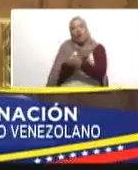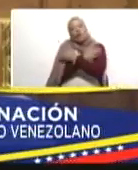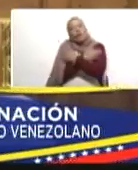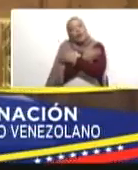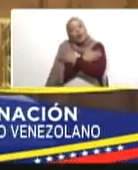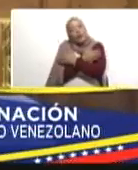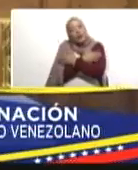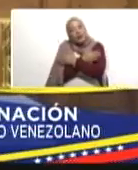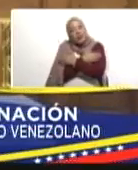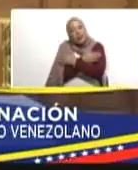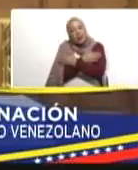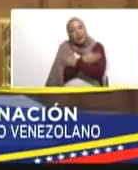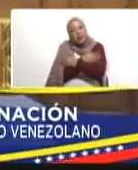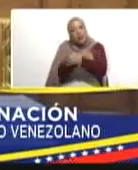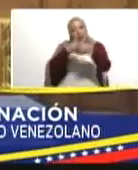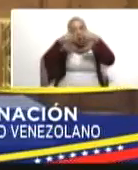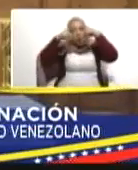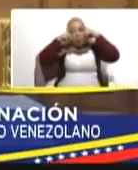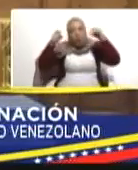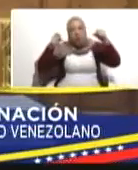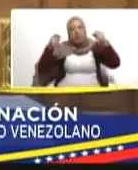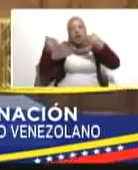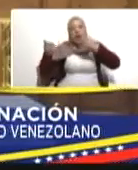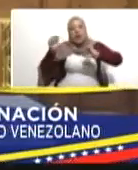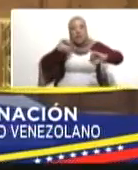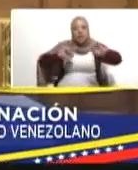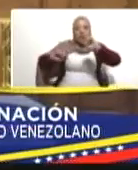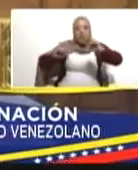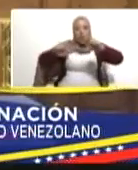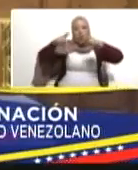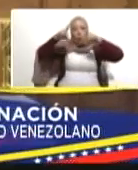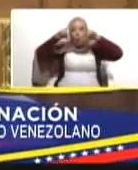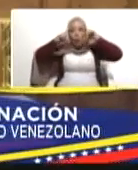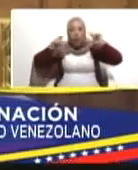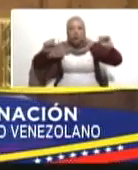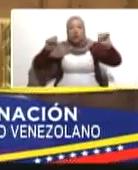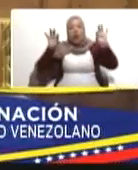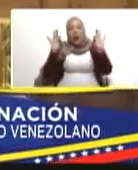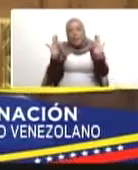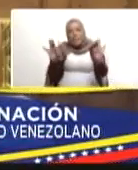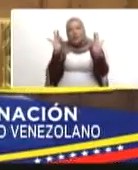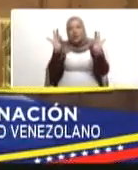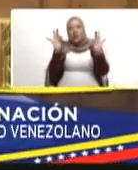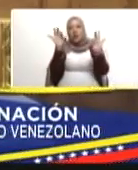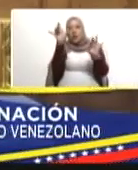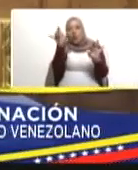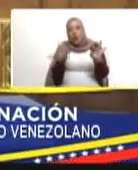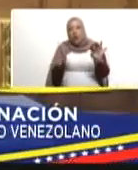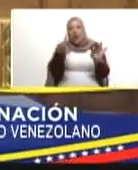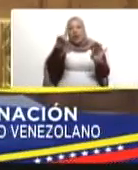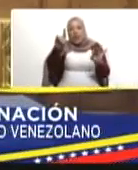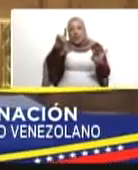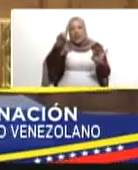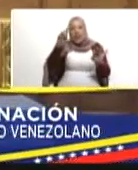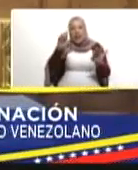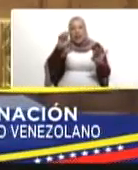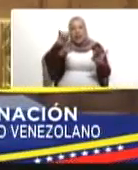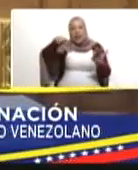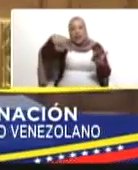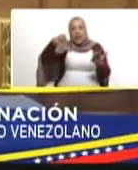todos los órganos de inteligencia Y contrainteligencia en especial al dejin al